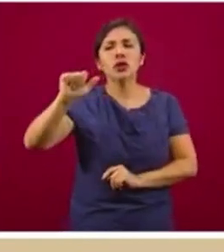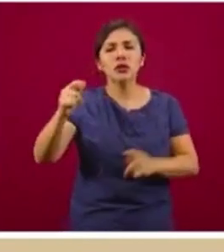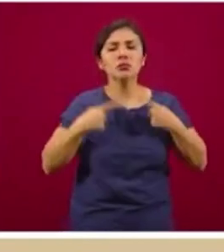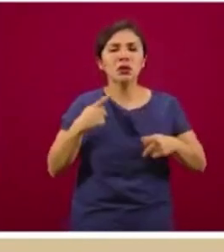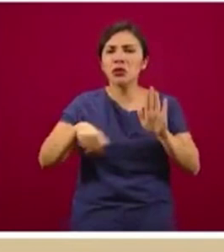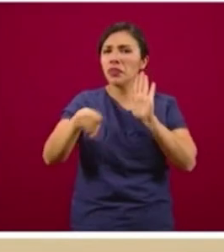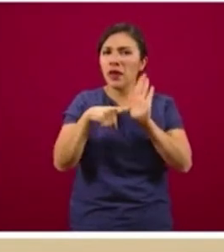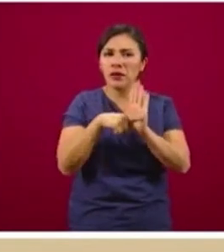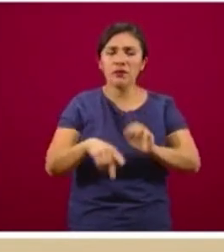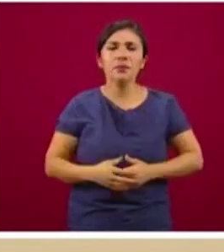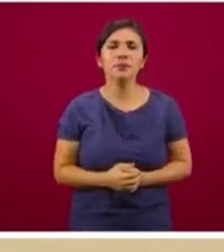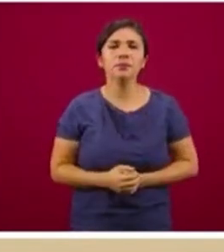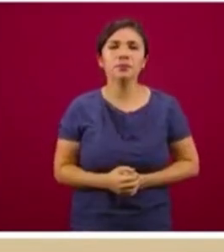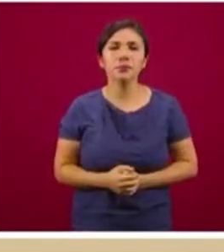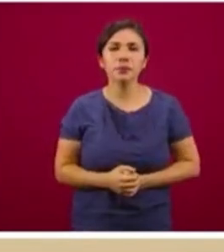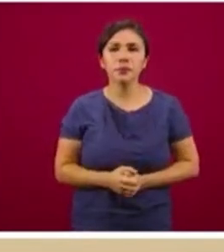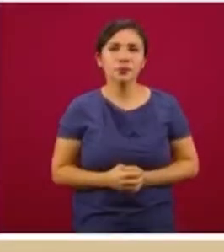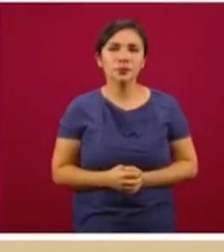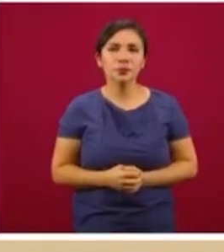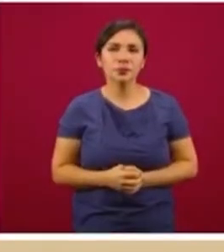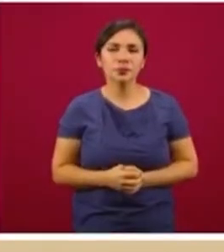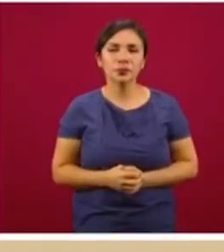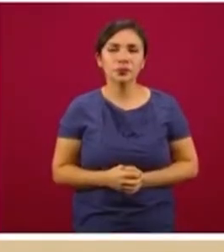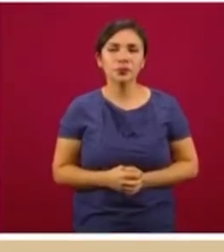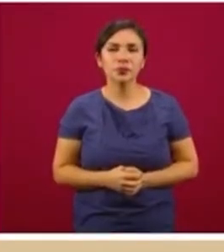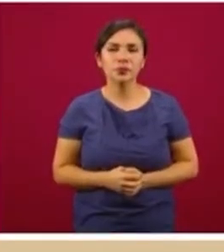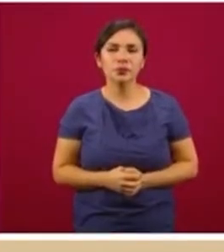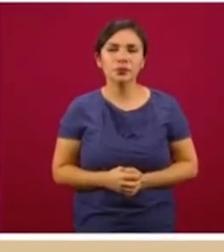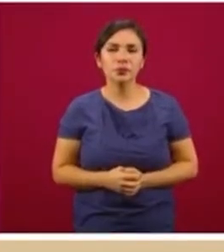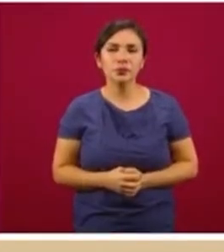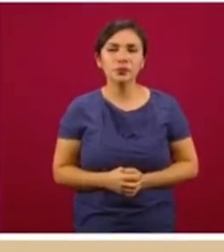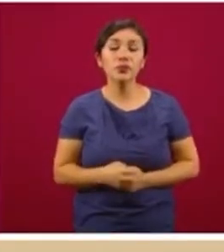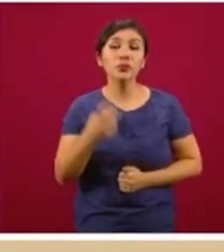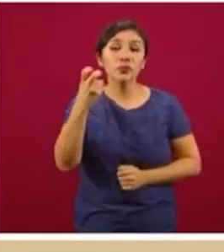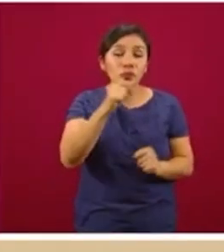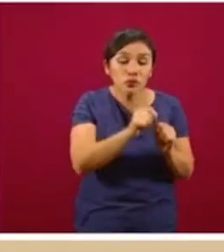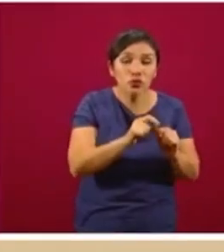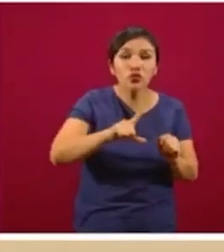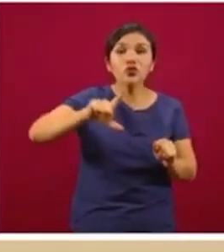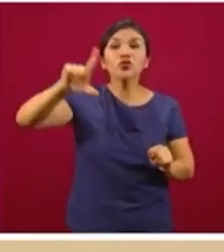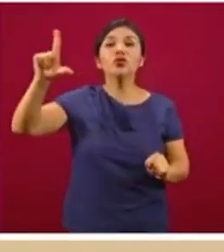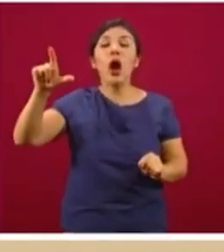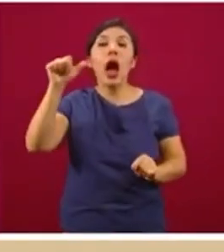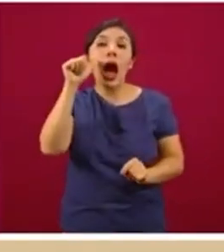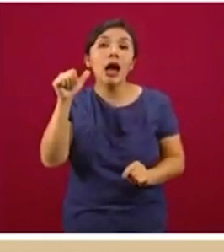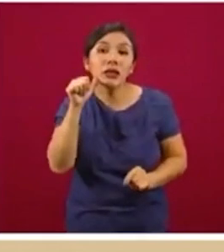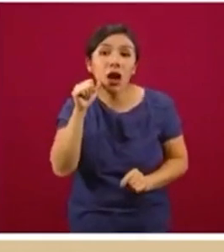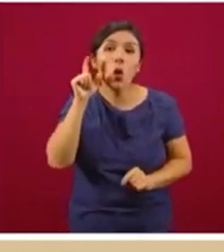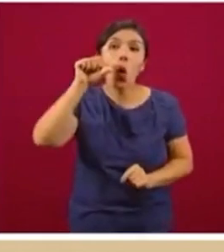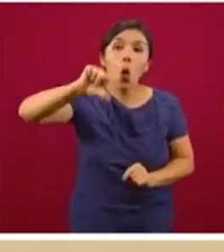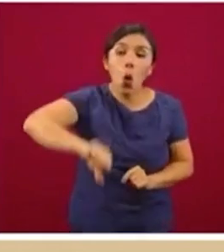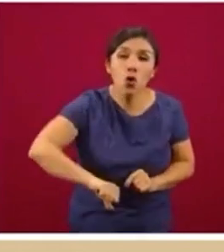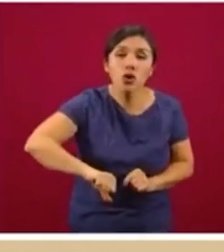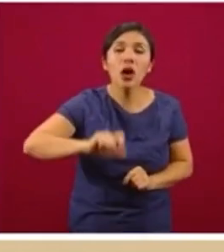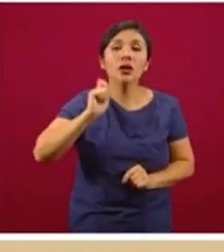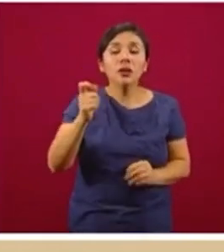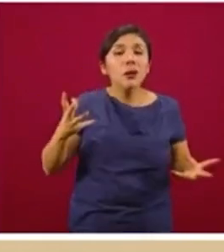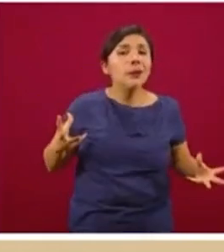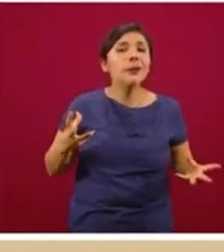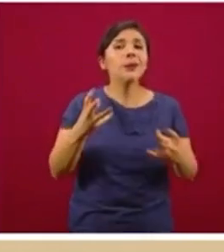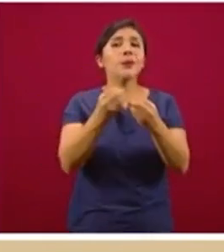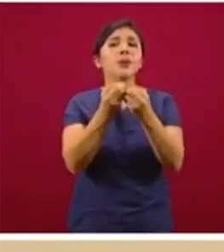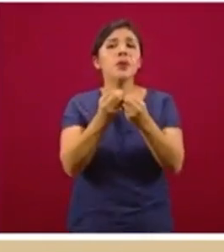fueron descartadas la siguiente por favor y nuestra curva de casos acumulados de ayer hacia hoy sumamos